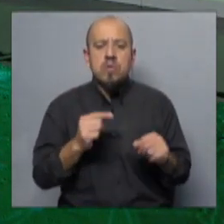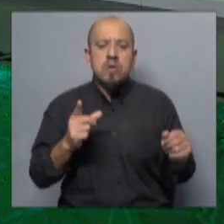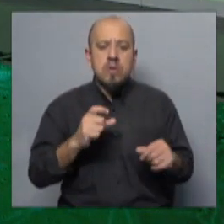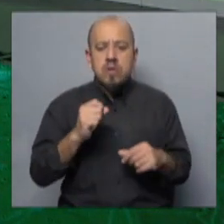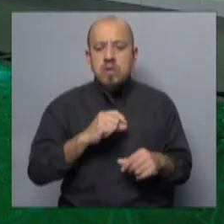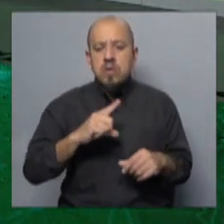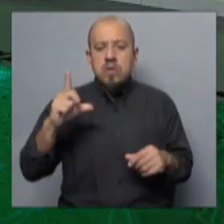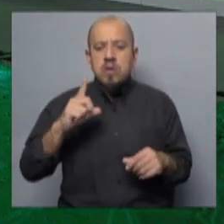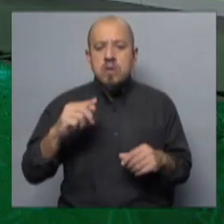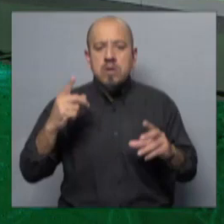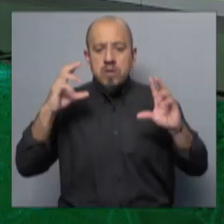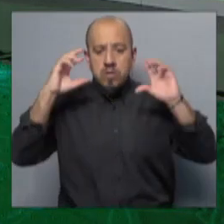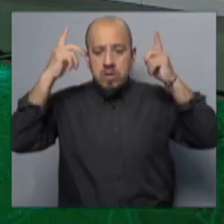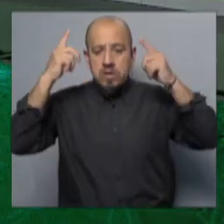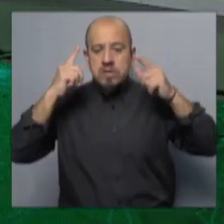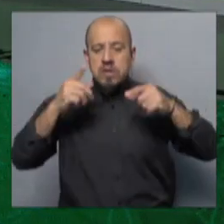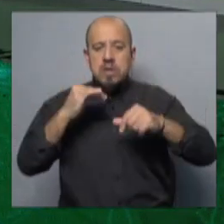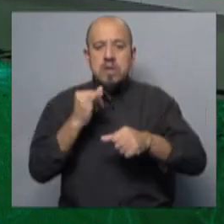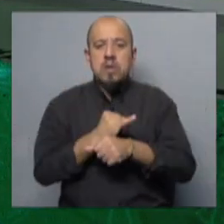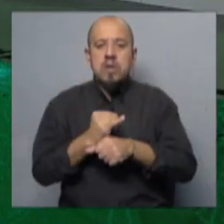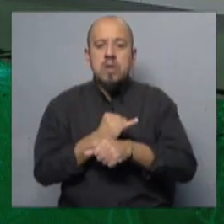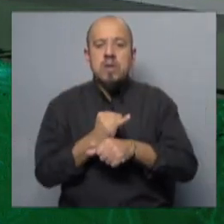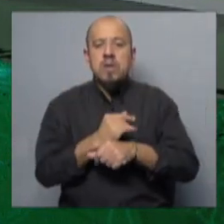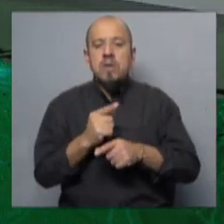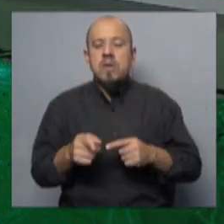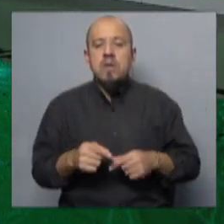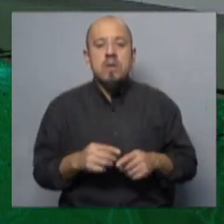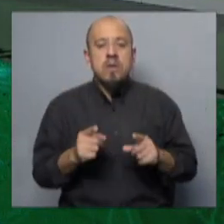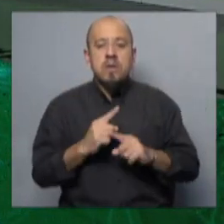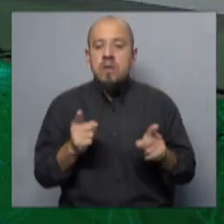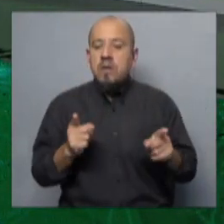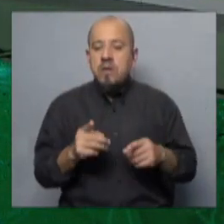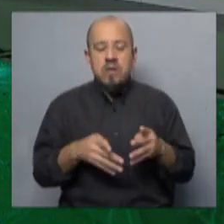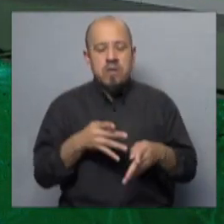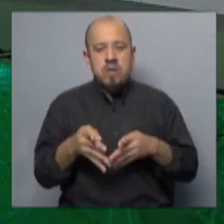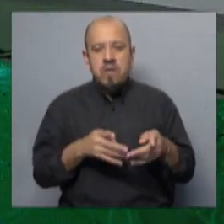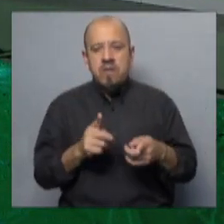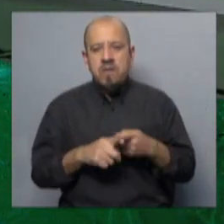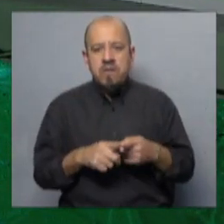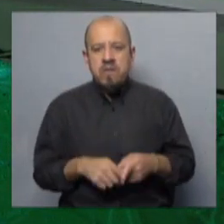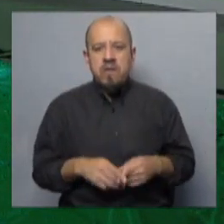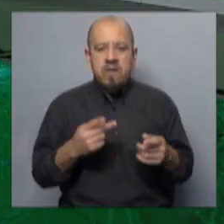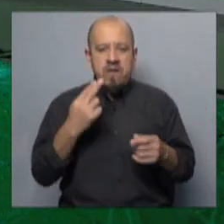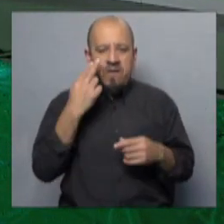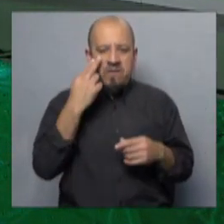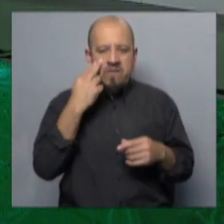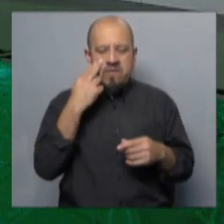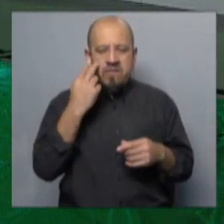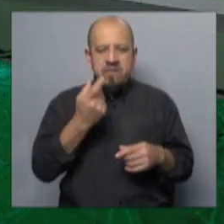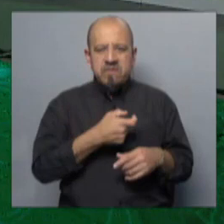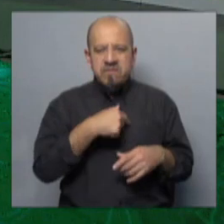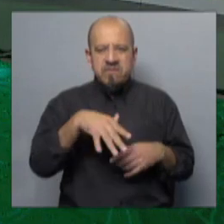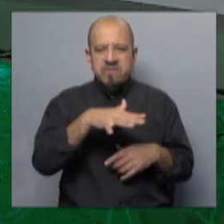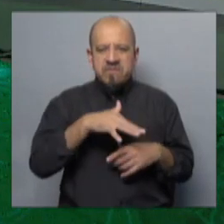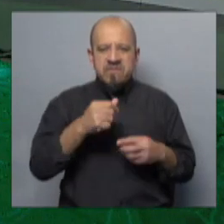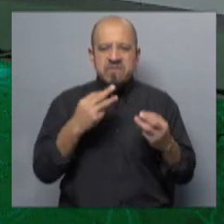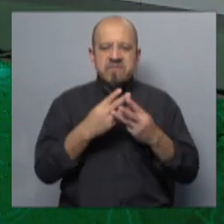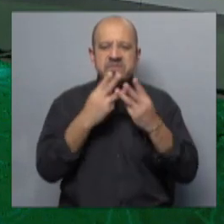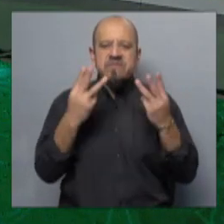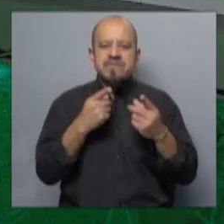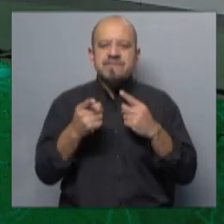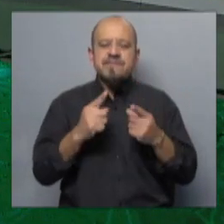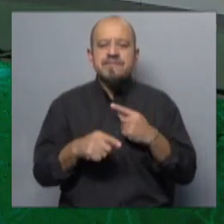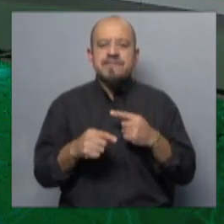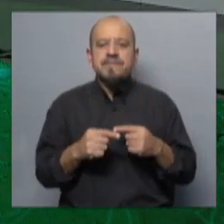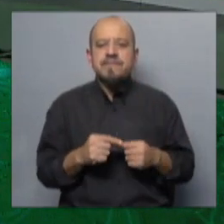violencia institucional y además la rehabilitación no funciona y eso genera después problemas en la sociedad en general en el mundo en